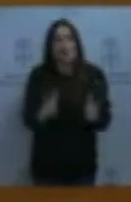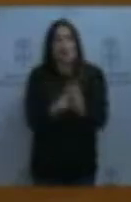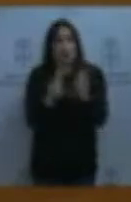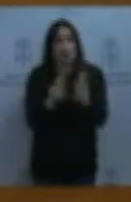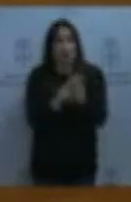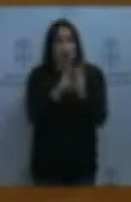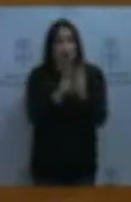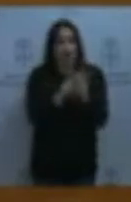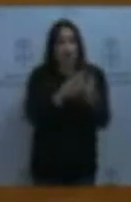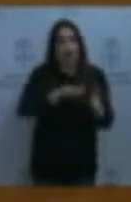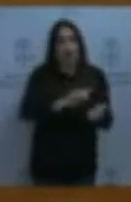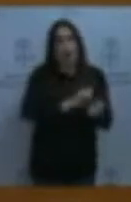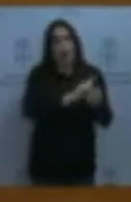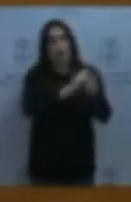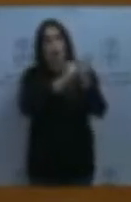transformárase en un AVE,